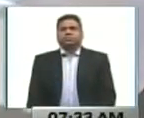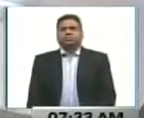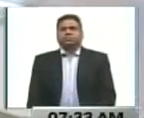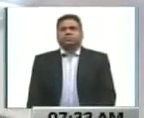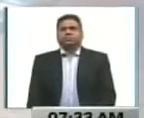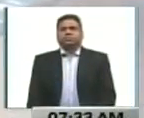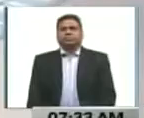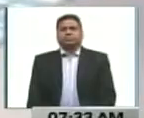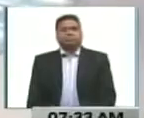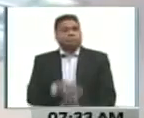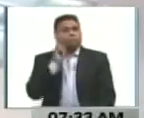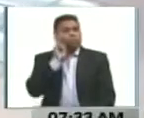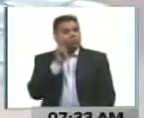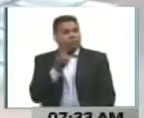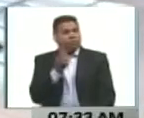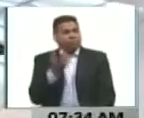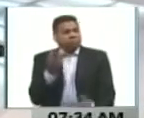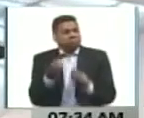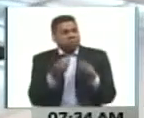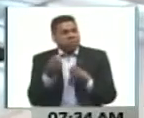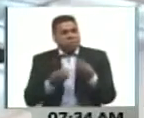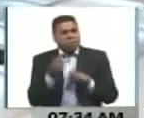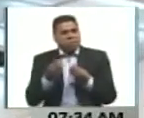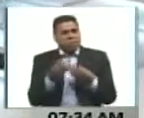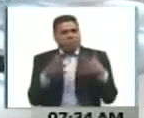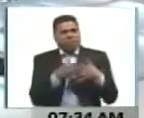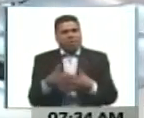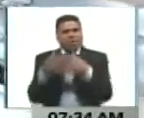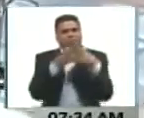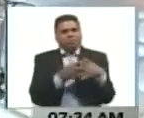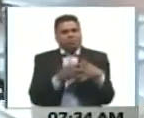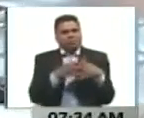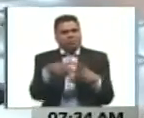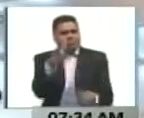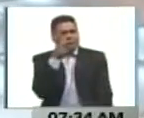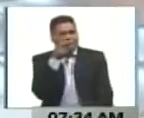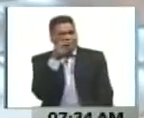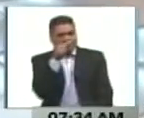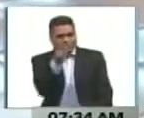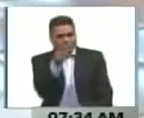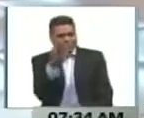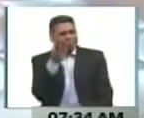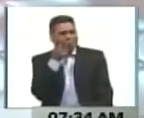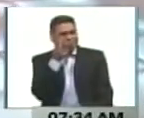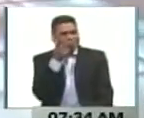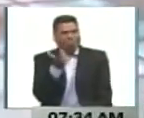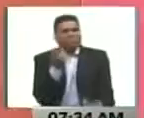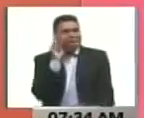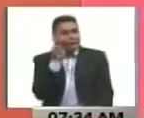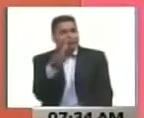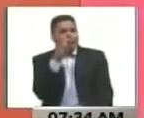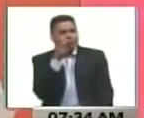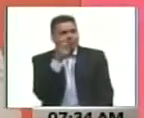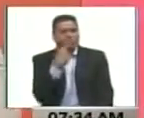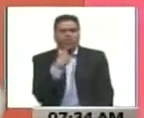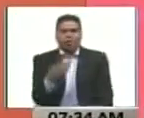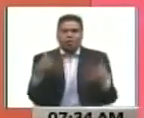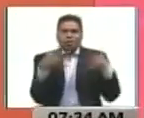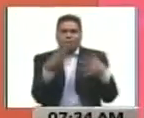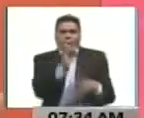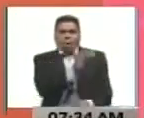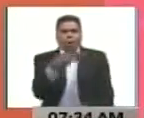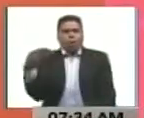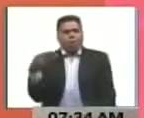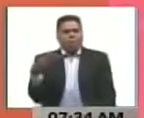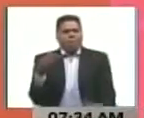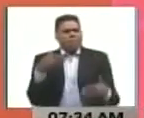Si no es injerencia, dígame usted, venezolana o venezolana que nos escucha, ¿qué es? Caratablismo. No, y aparte de forma directa, decir que unas elecciones más